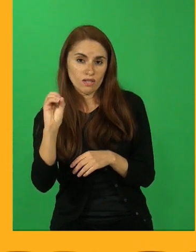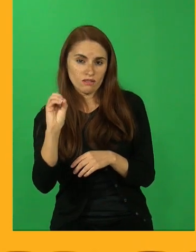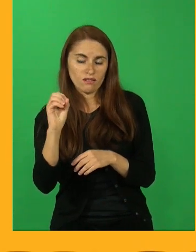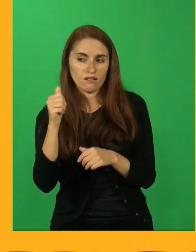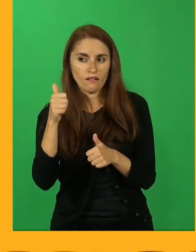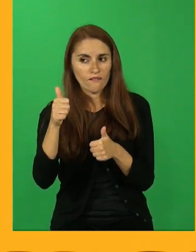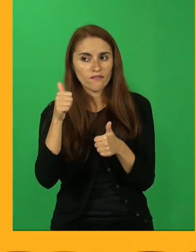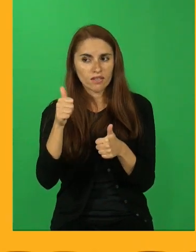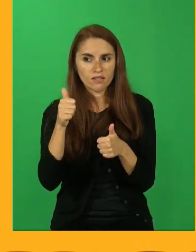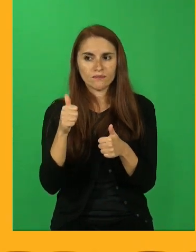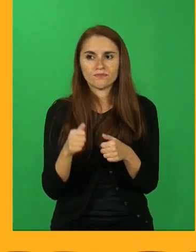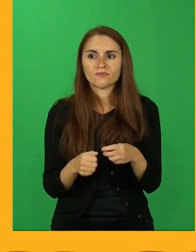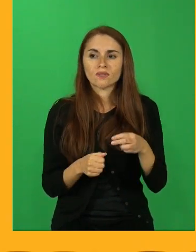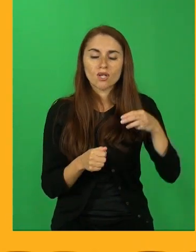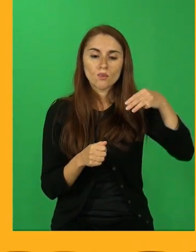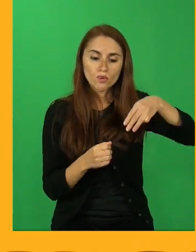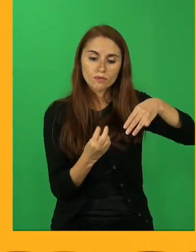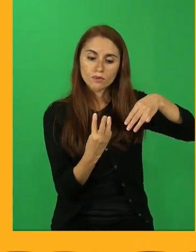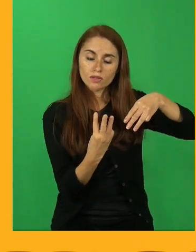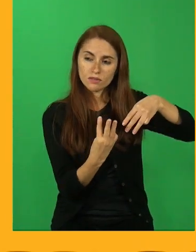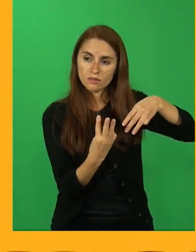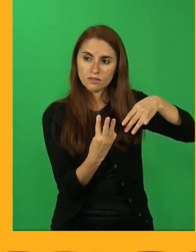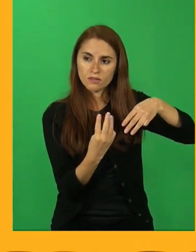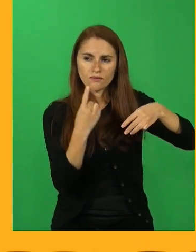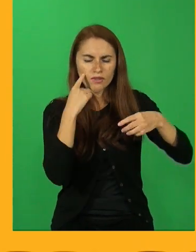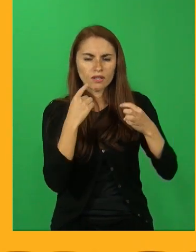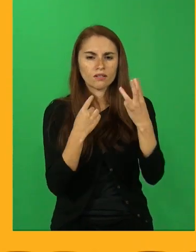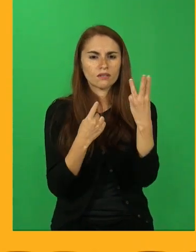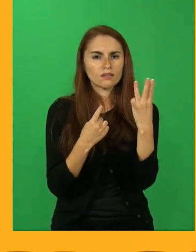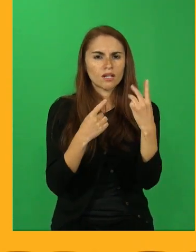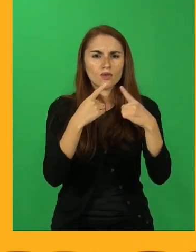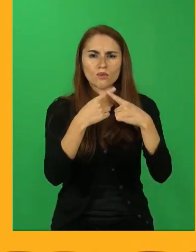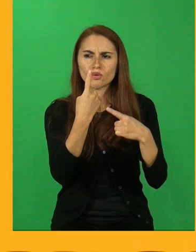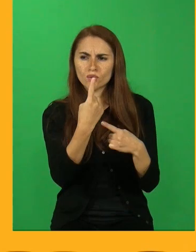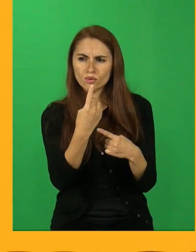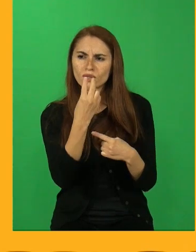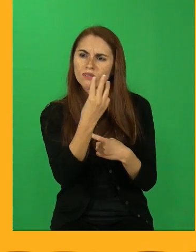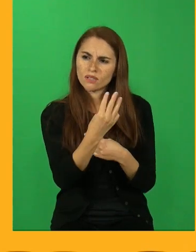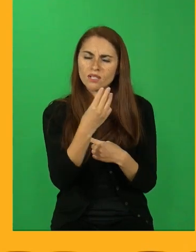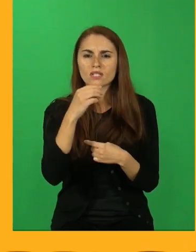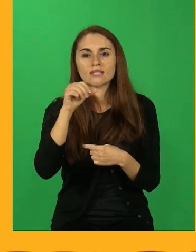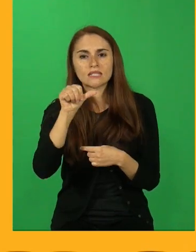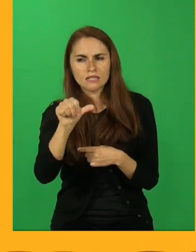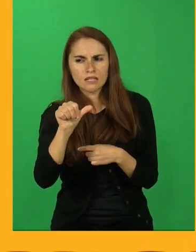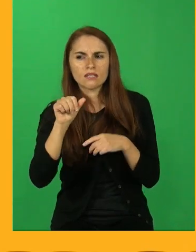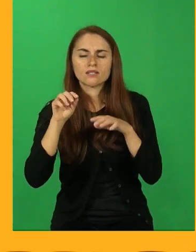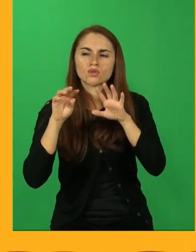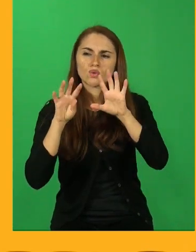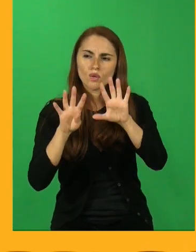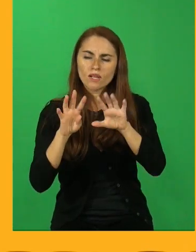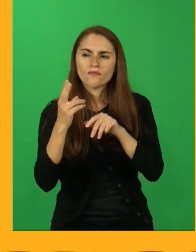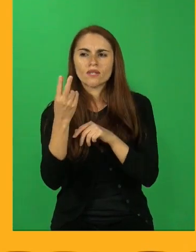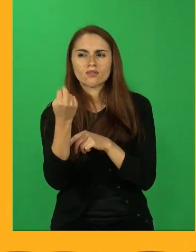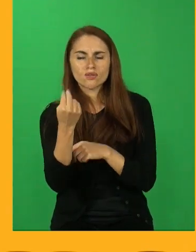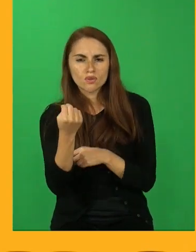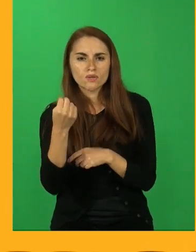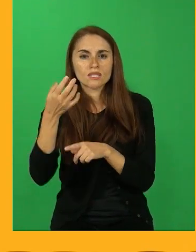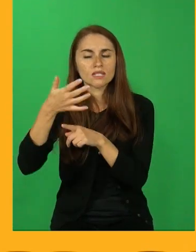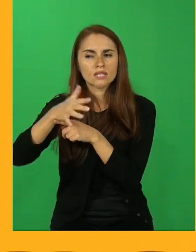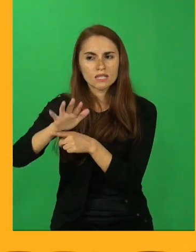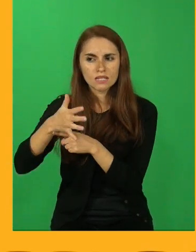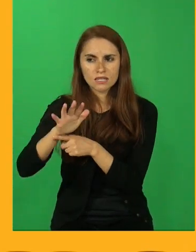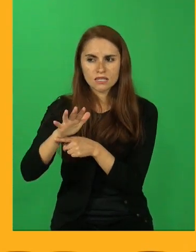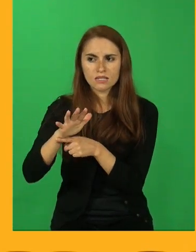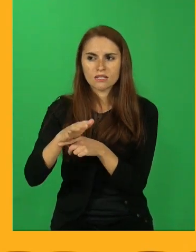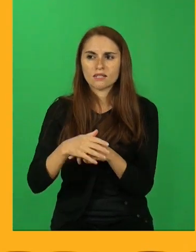eso. Múltiplos de 3, calculamos 3 por 1, 3, 3 por 2, 6, 3 por 3, 9, 3 por 4,